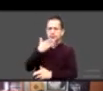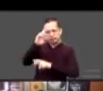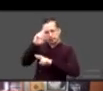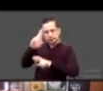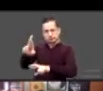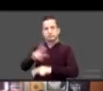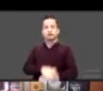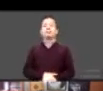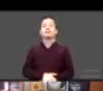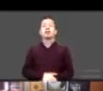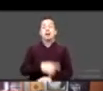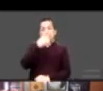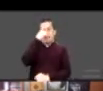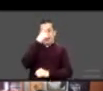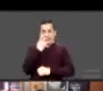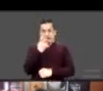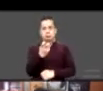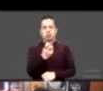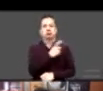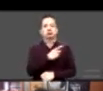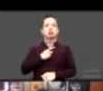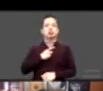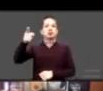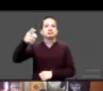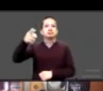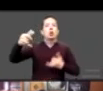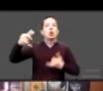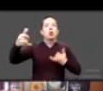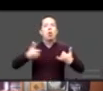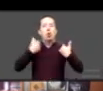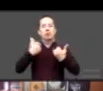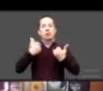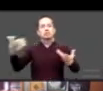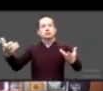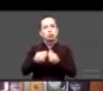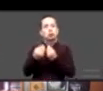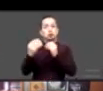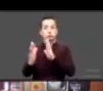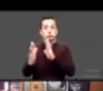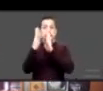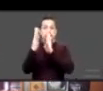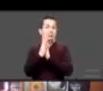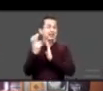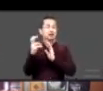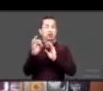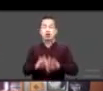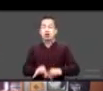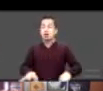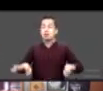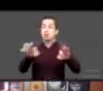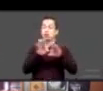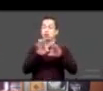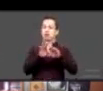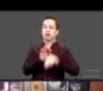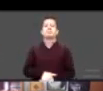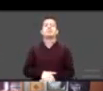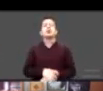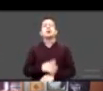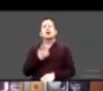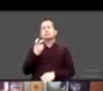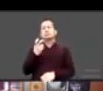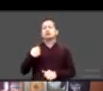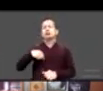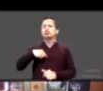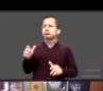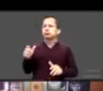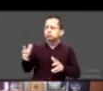de nuestro programa, de nuestra política pública, y nosotros realizamos a través de los servicios estatales de salud, con los programas estatales